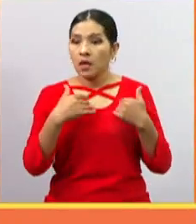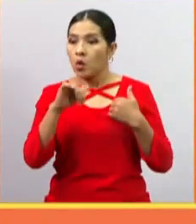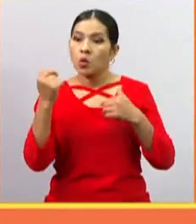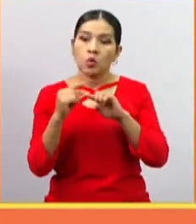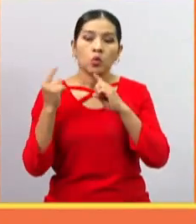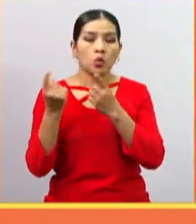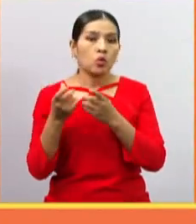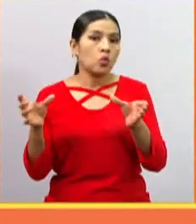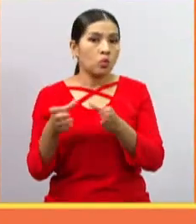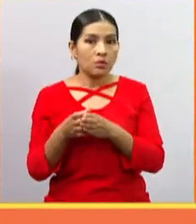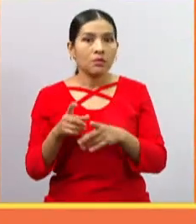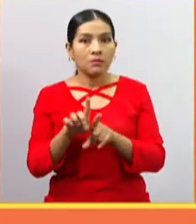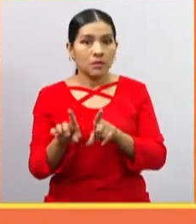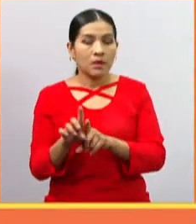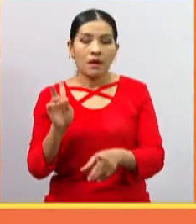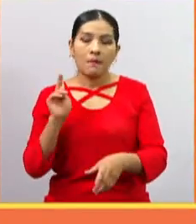conjunto